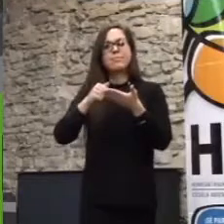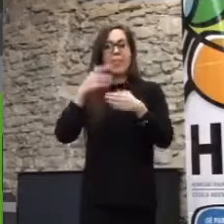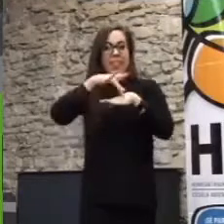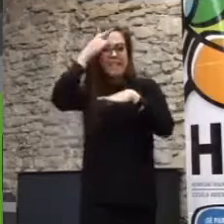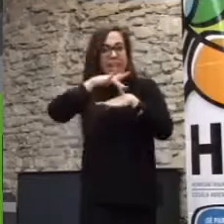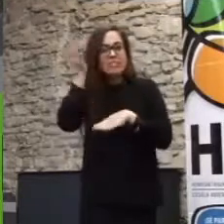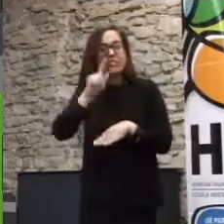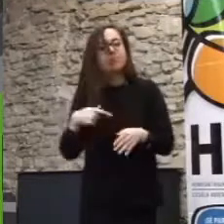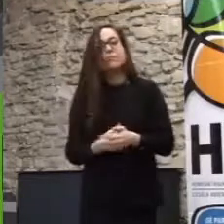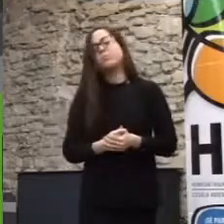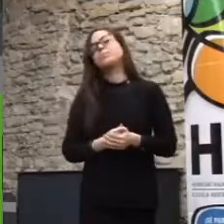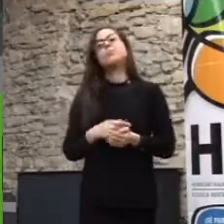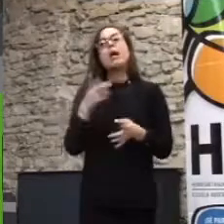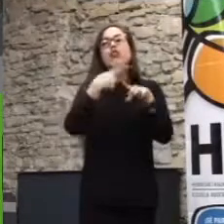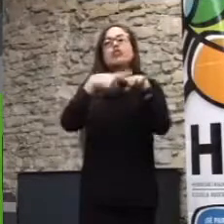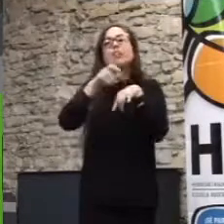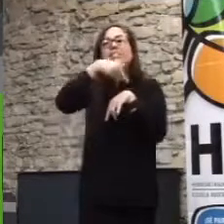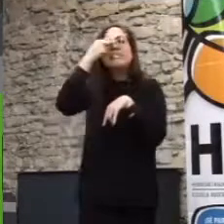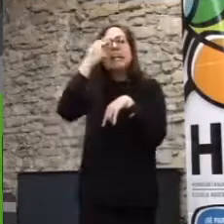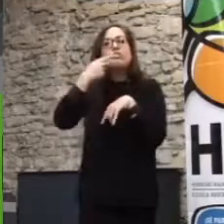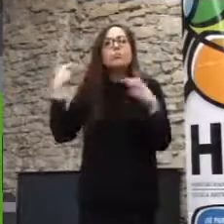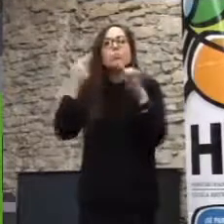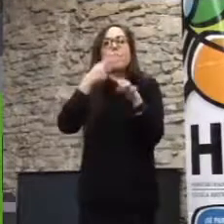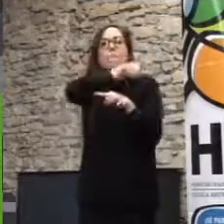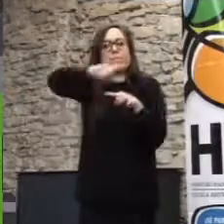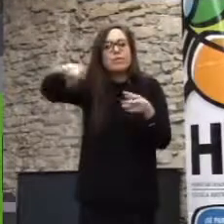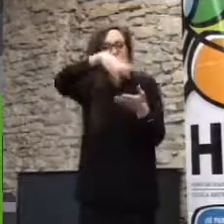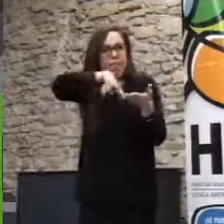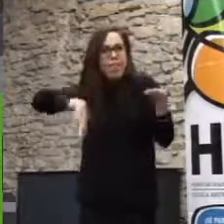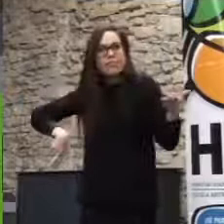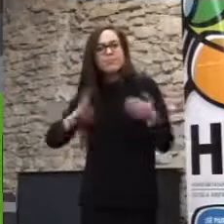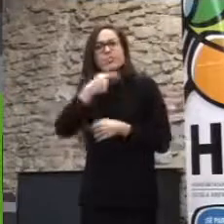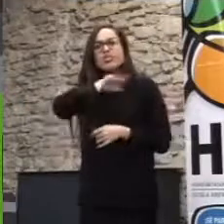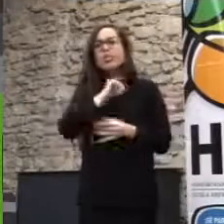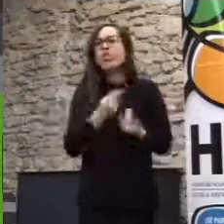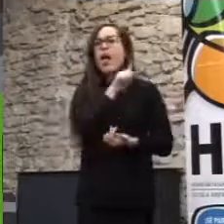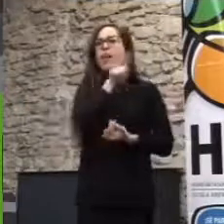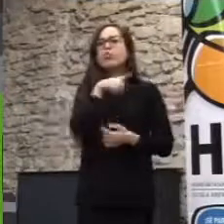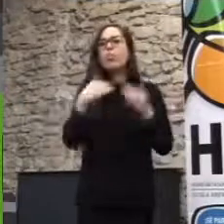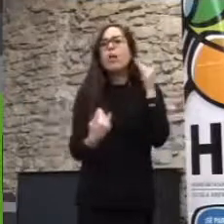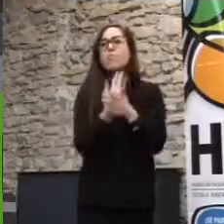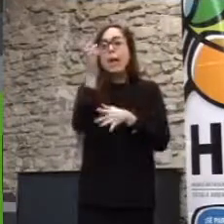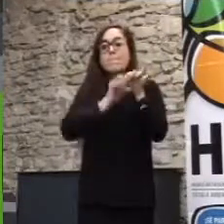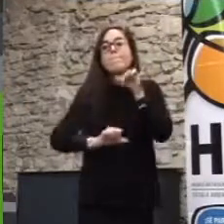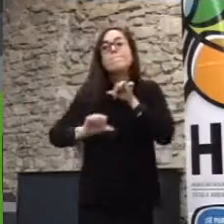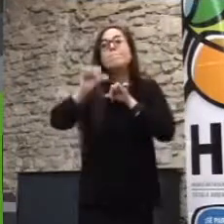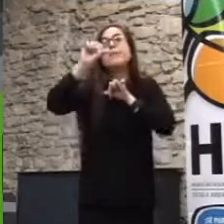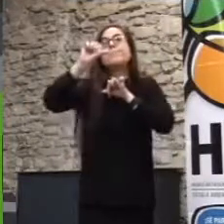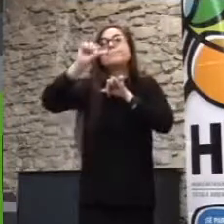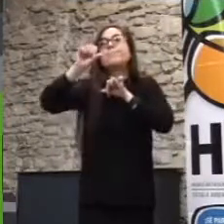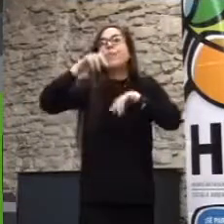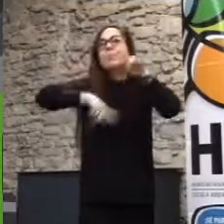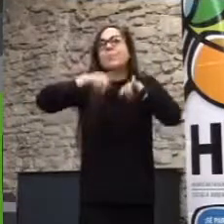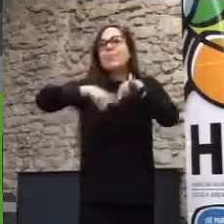entendemos que queremos dar a nuestro público, ¿no? Eso ocurre a las 11 de la mañana y a partir de ahí lo que ocurra. Si lo que ocurre es